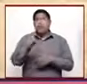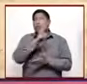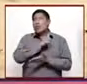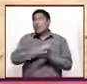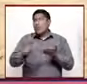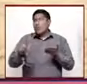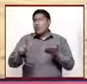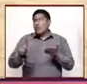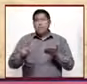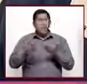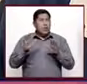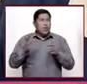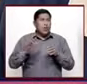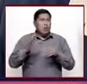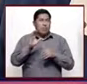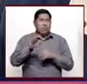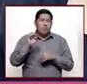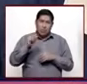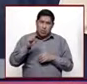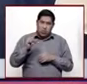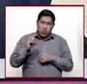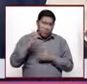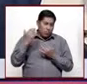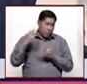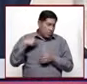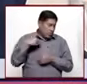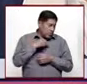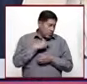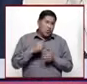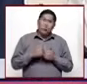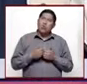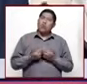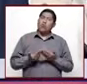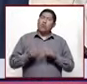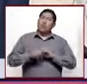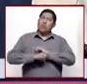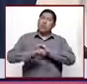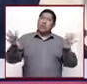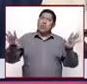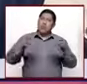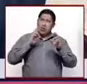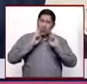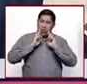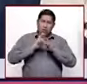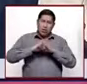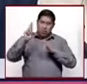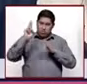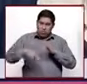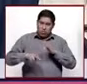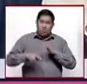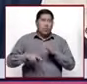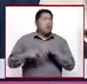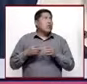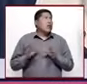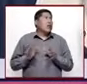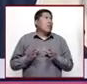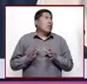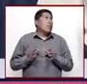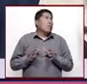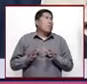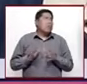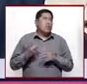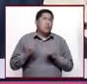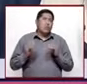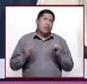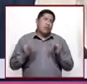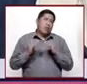esperar los resultados del censo, esperamos saber cómo se van a difundir los resultados, si van a ser solamente en la ciudad